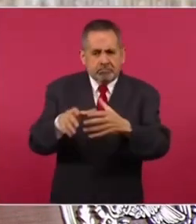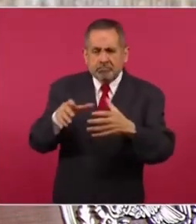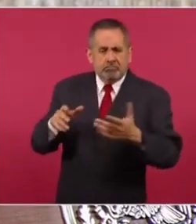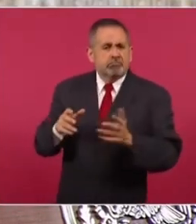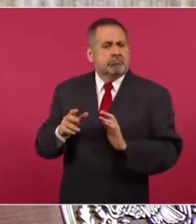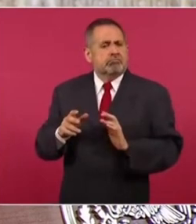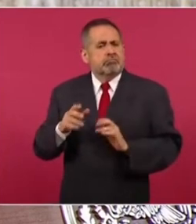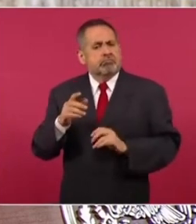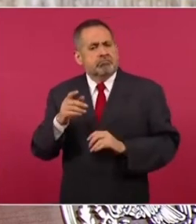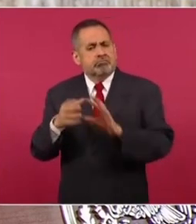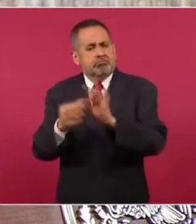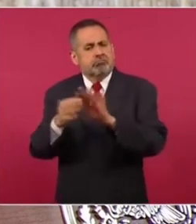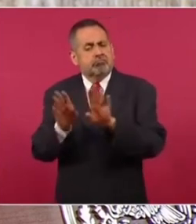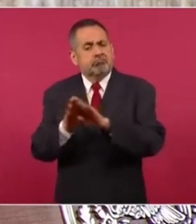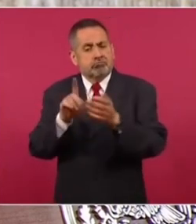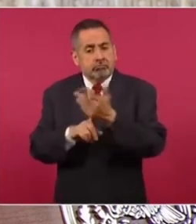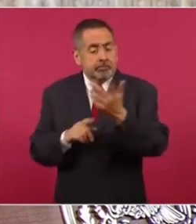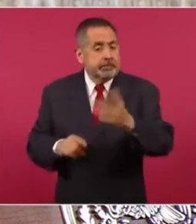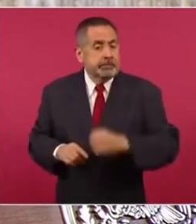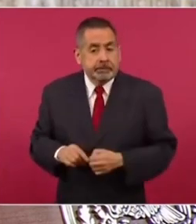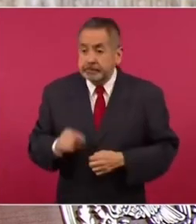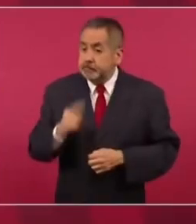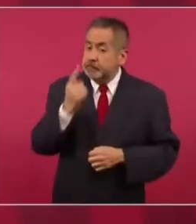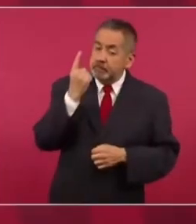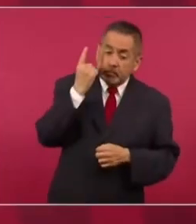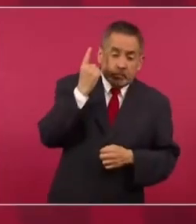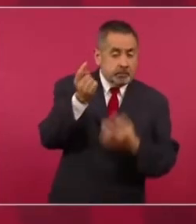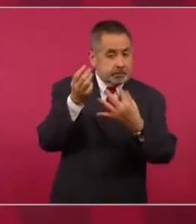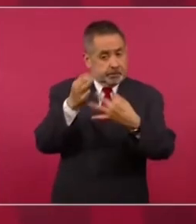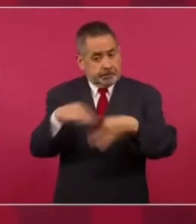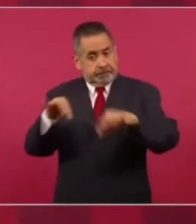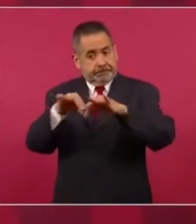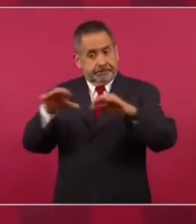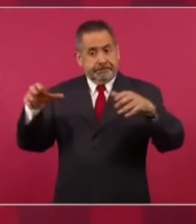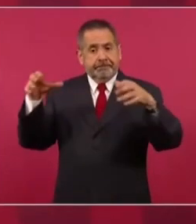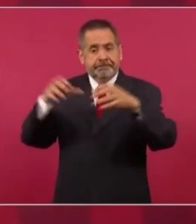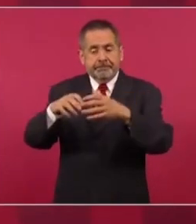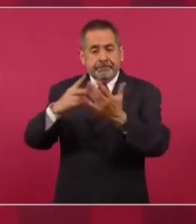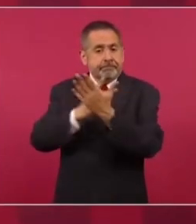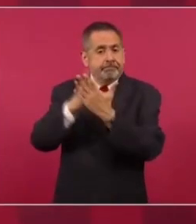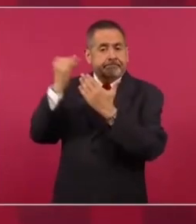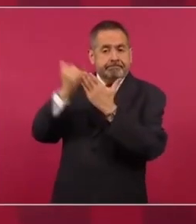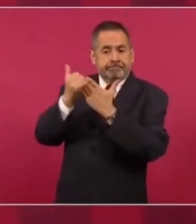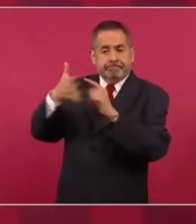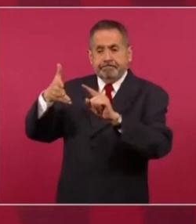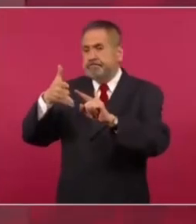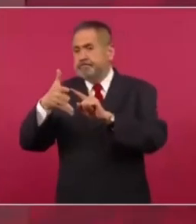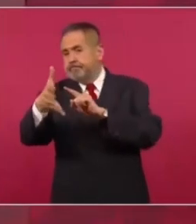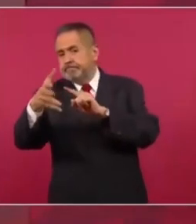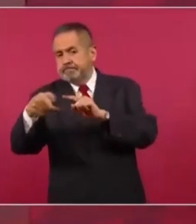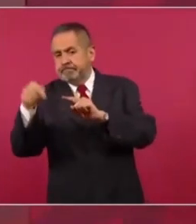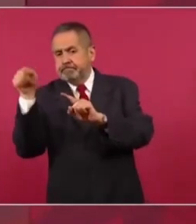Adán. Porque lo más importante es el proyecto.